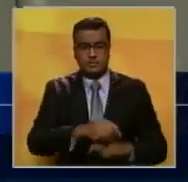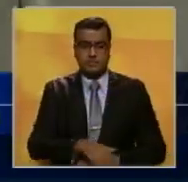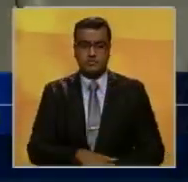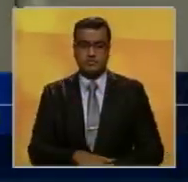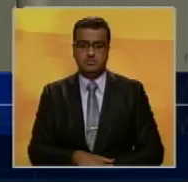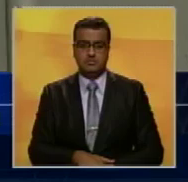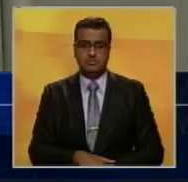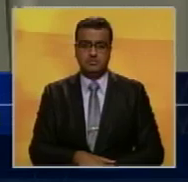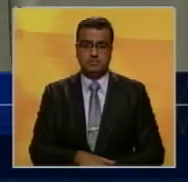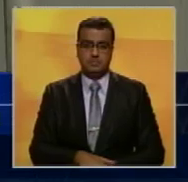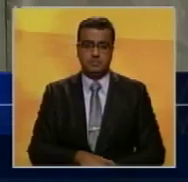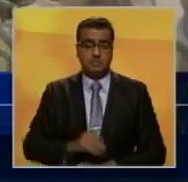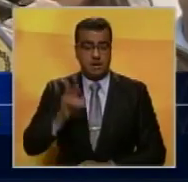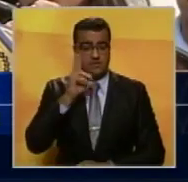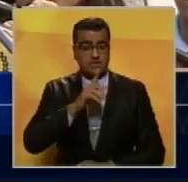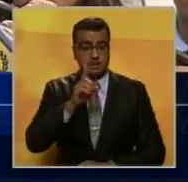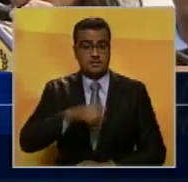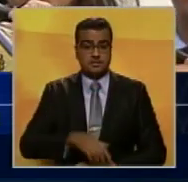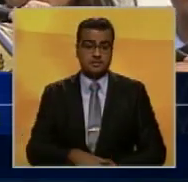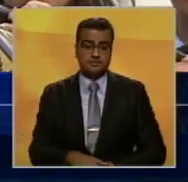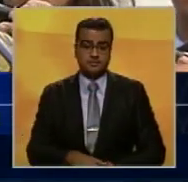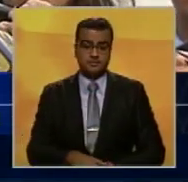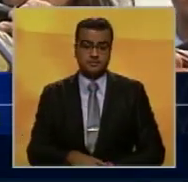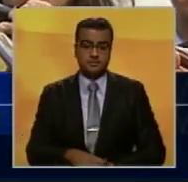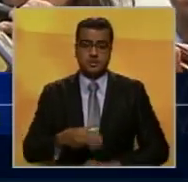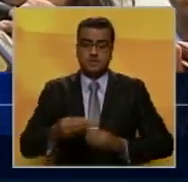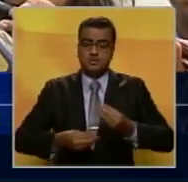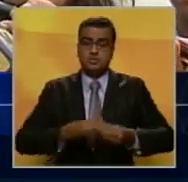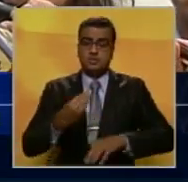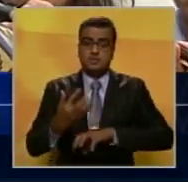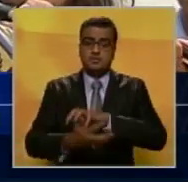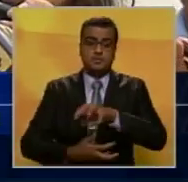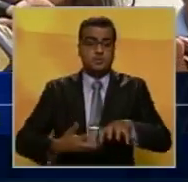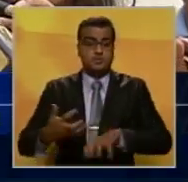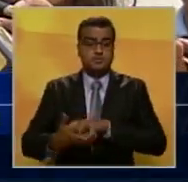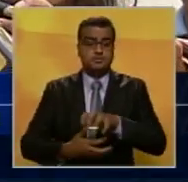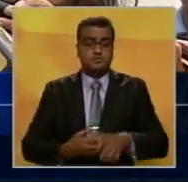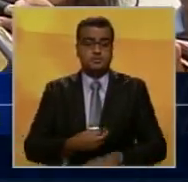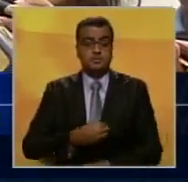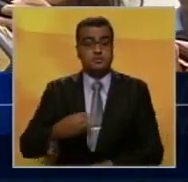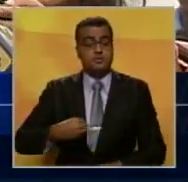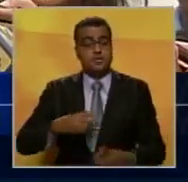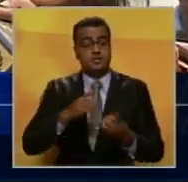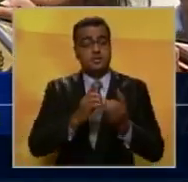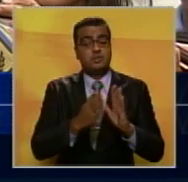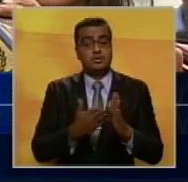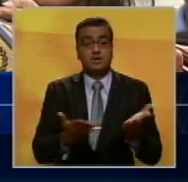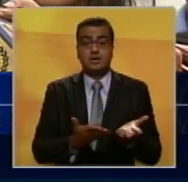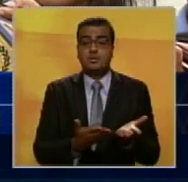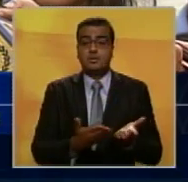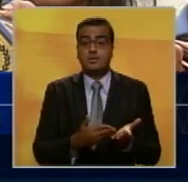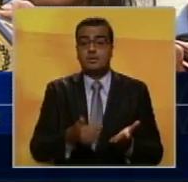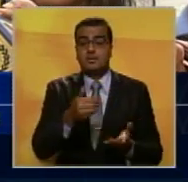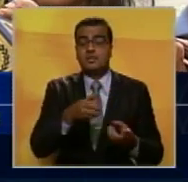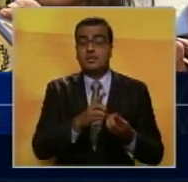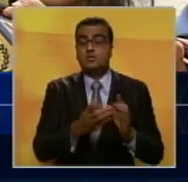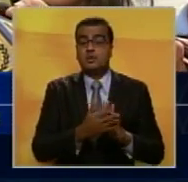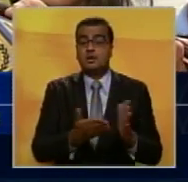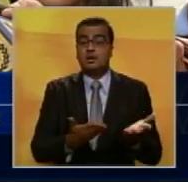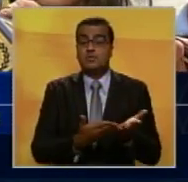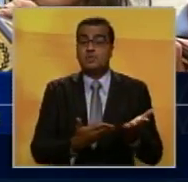para identificar las acciones violentas, que bueno, que van deteriorando la escuela, pero más que deteriorar la